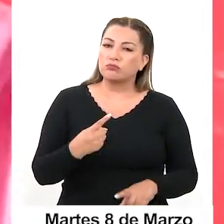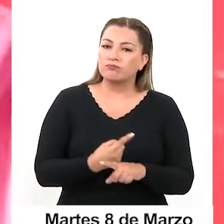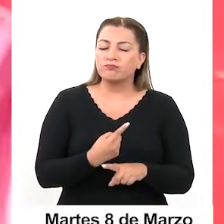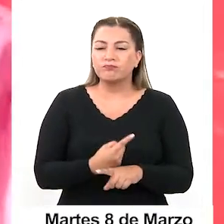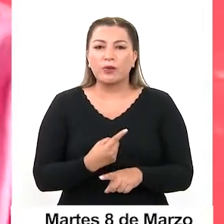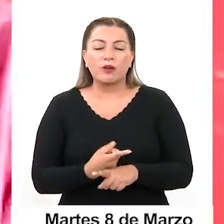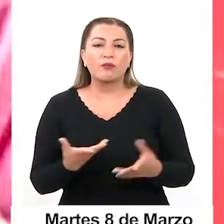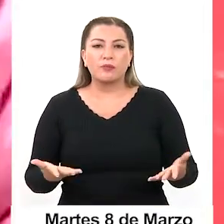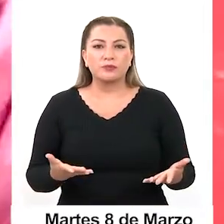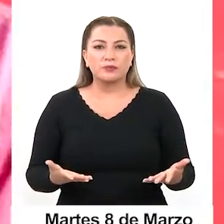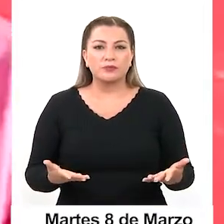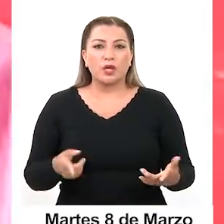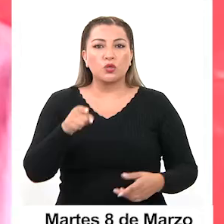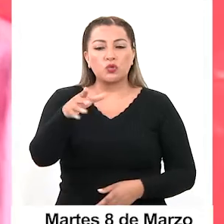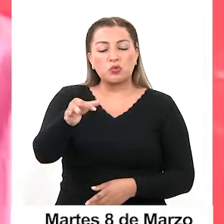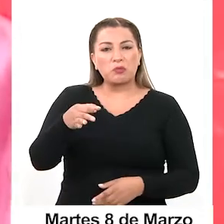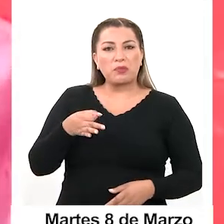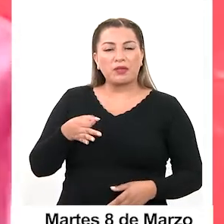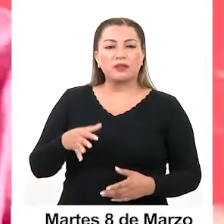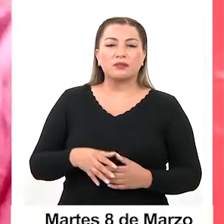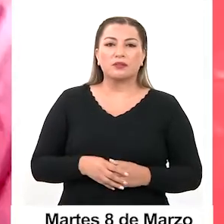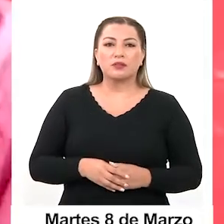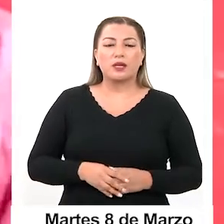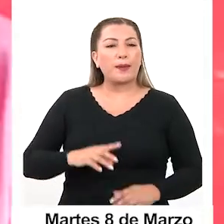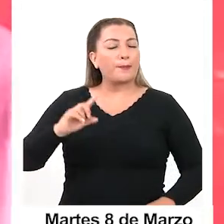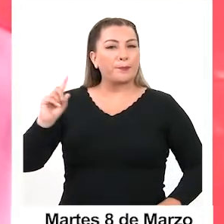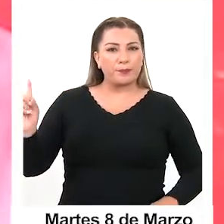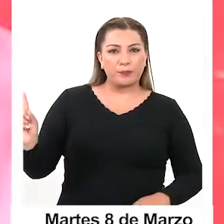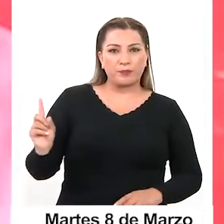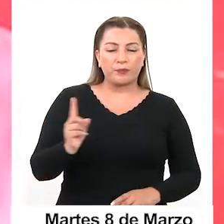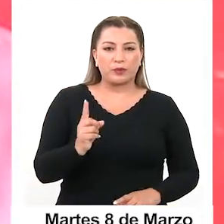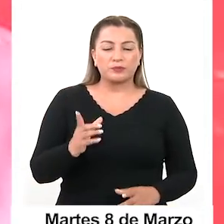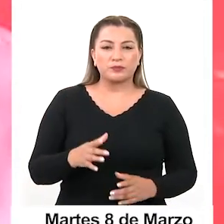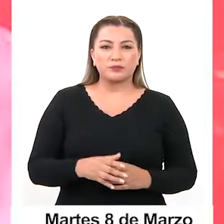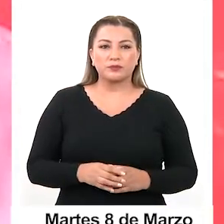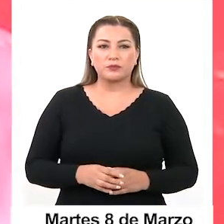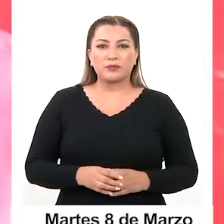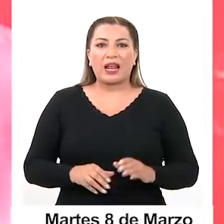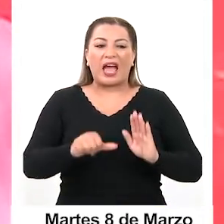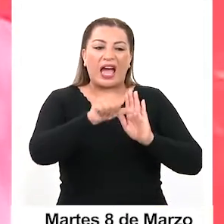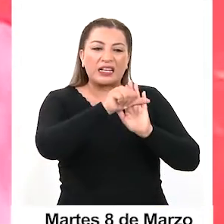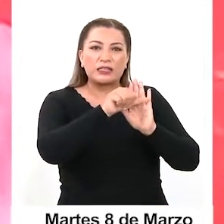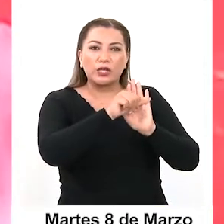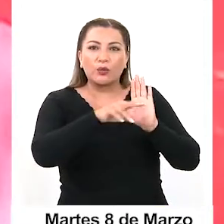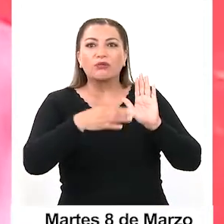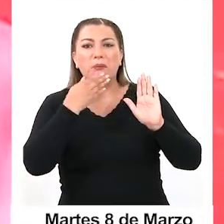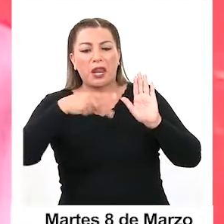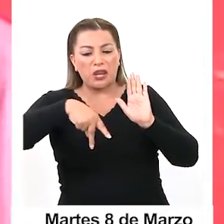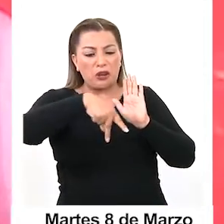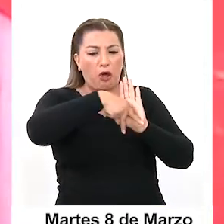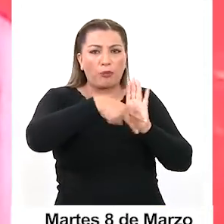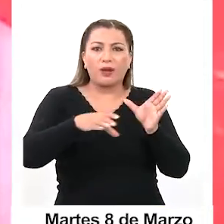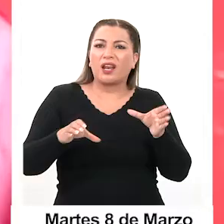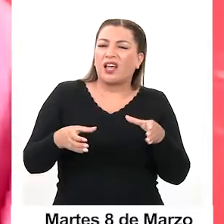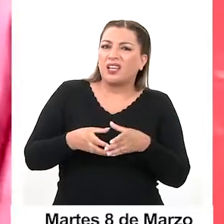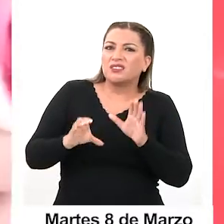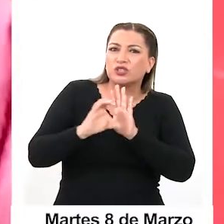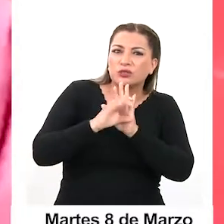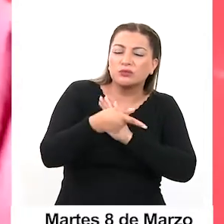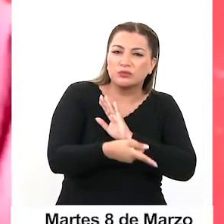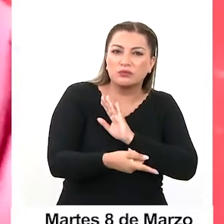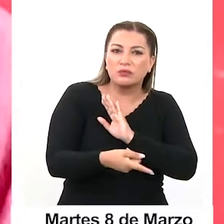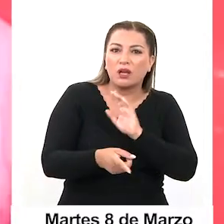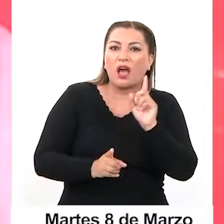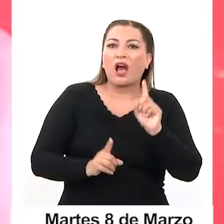esta conversación, ¿cierto? Lo que tú decías, los primeros, ciertos artículos, normas de la Constitución, algunos que han pasado, otros que